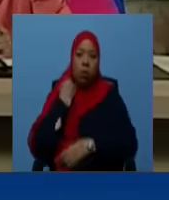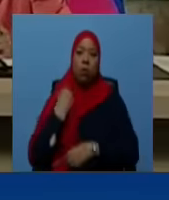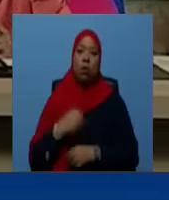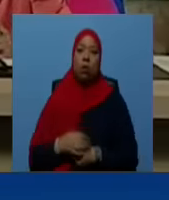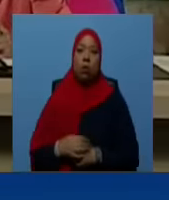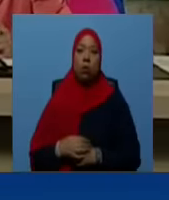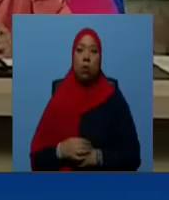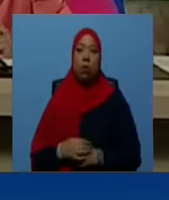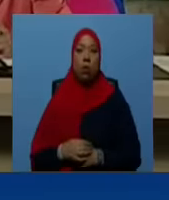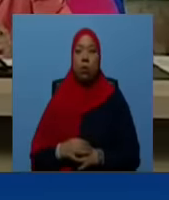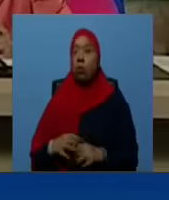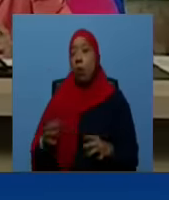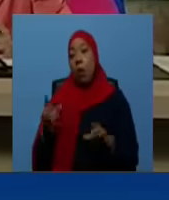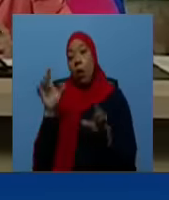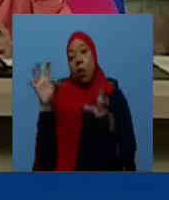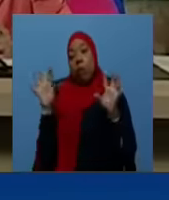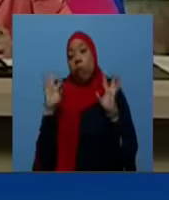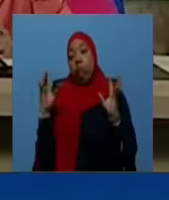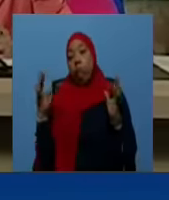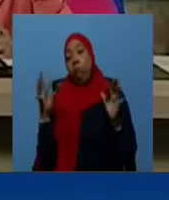les digo así porque eran malandros,